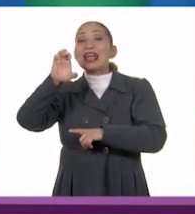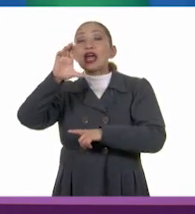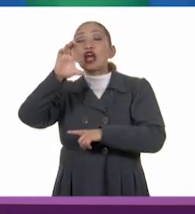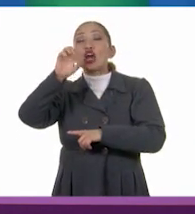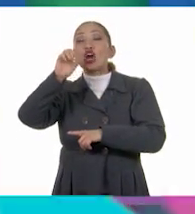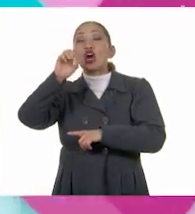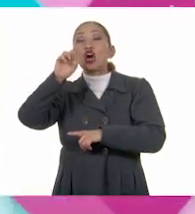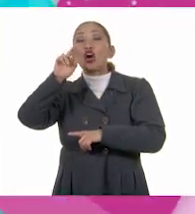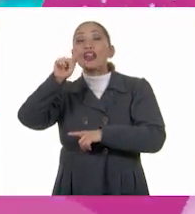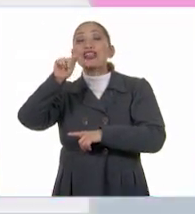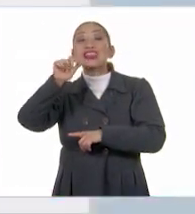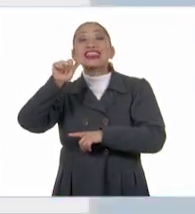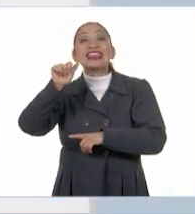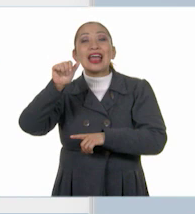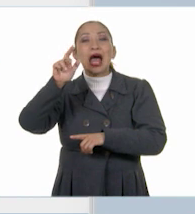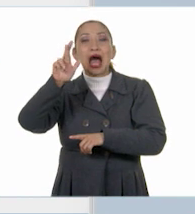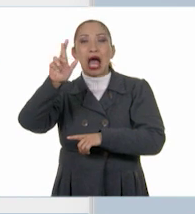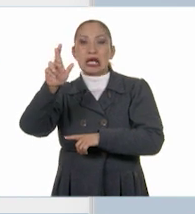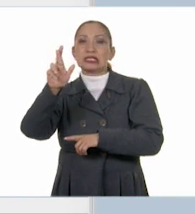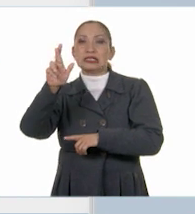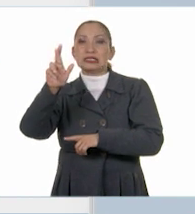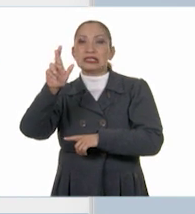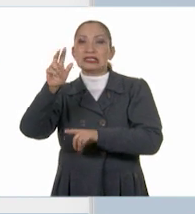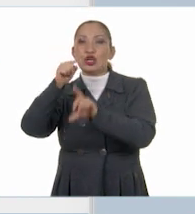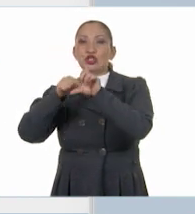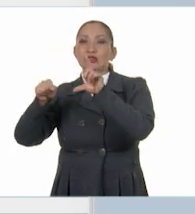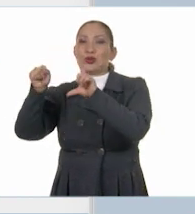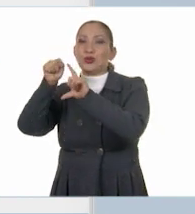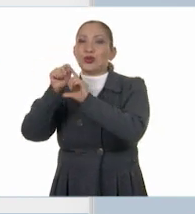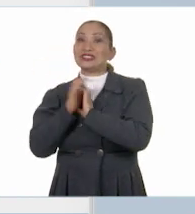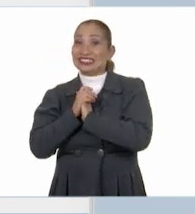recortar los círculos en infinitivo.